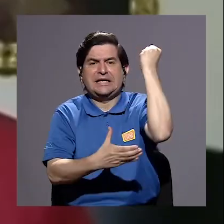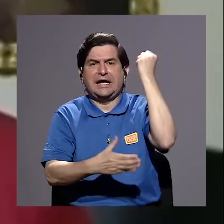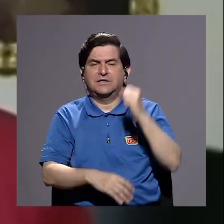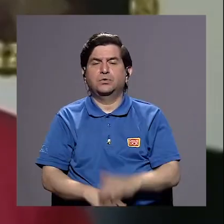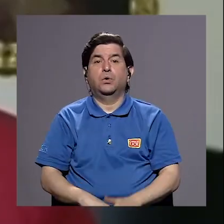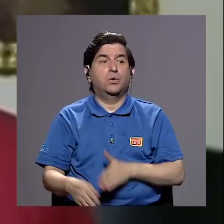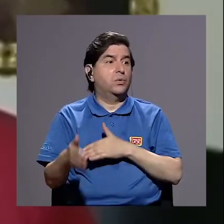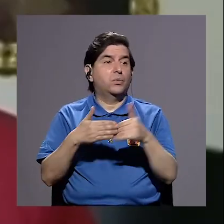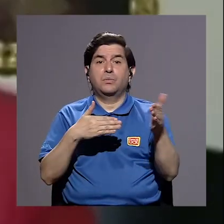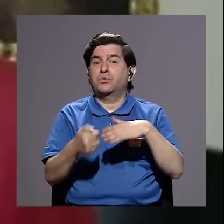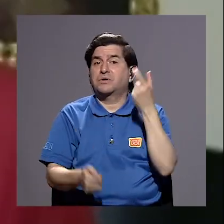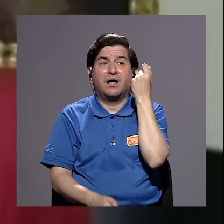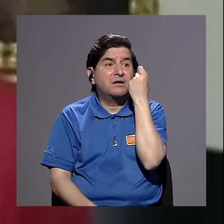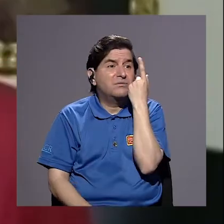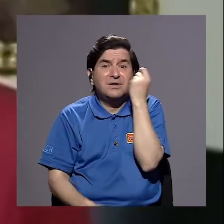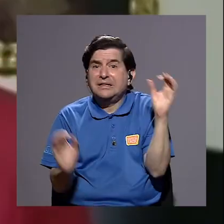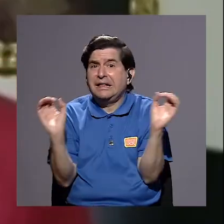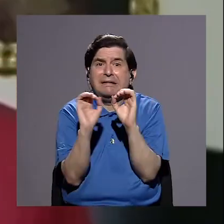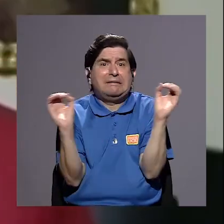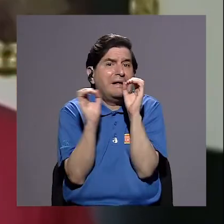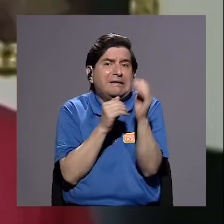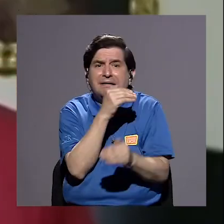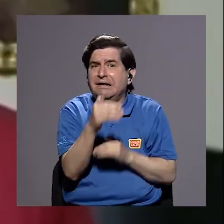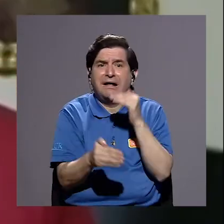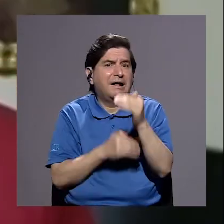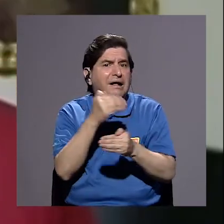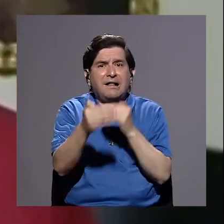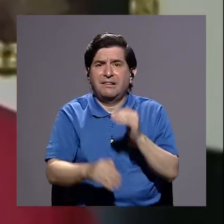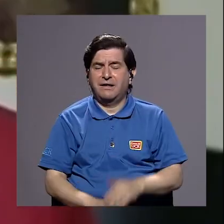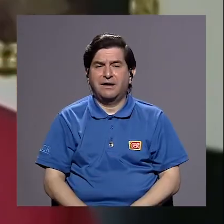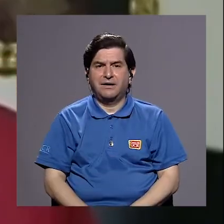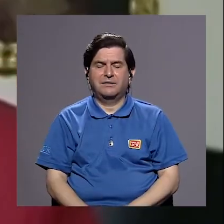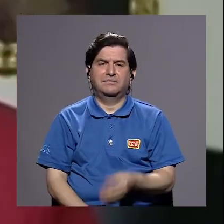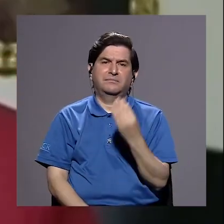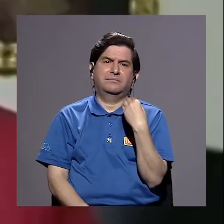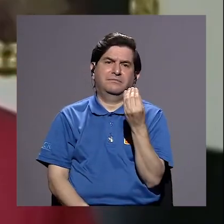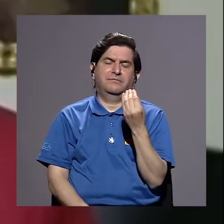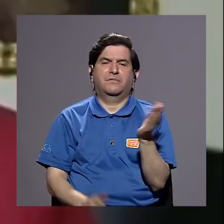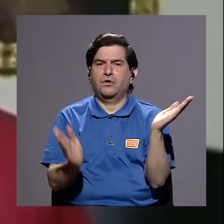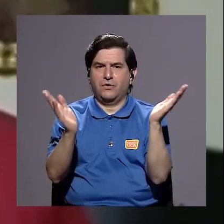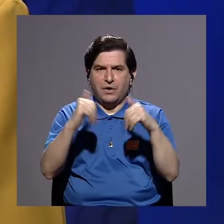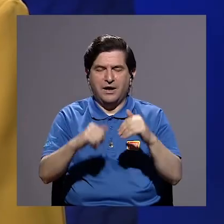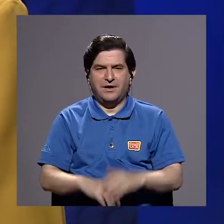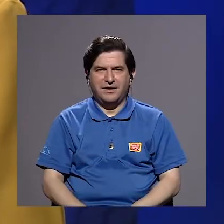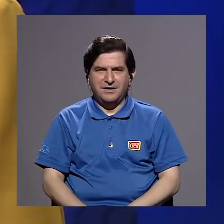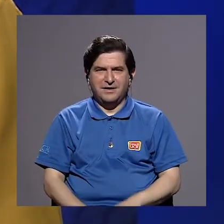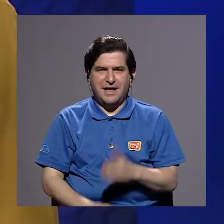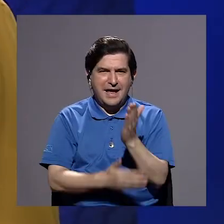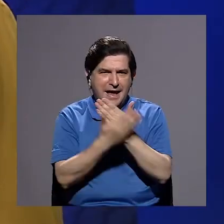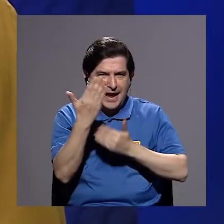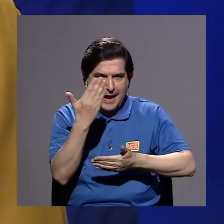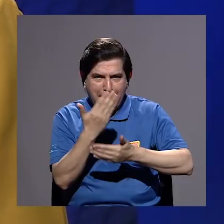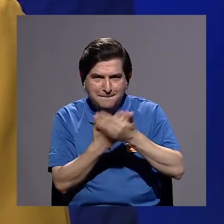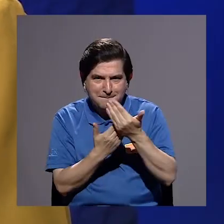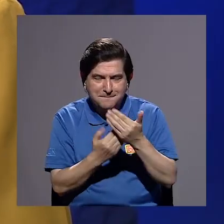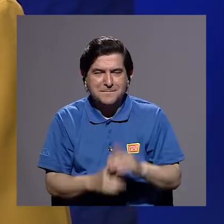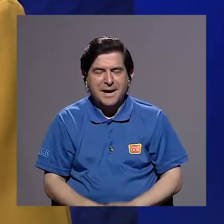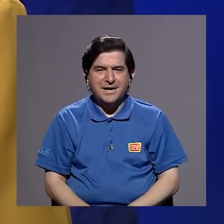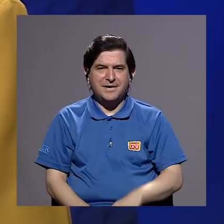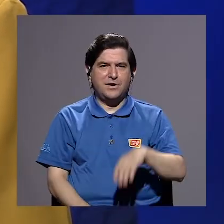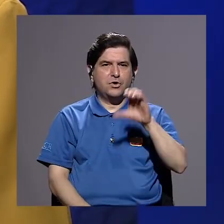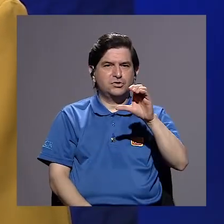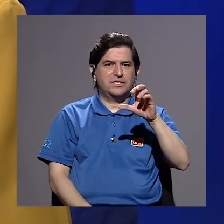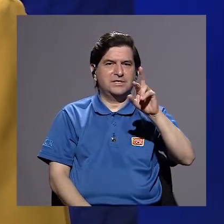homicidio, a pesar de que no entendía nada del proceso. Por Dios, no hay. Si estuviera en manos de